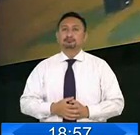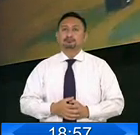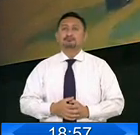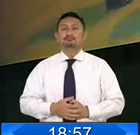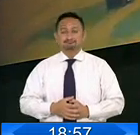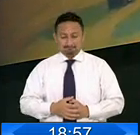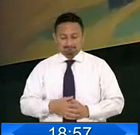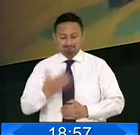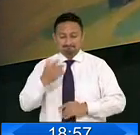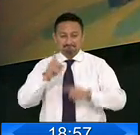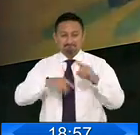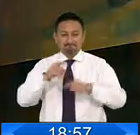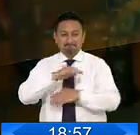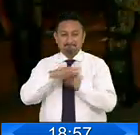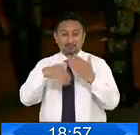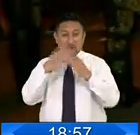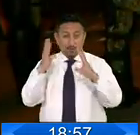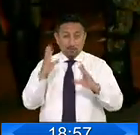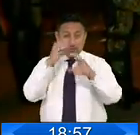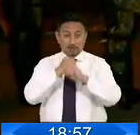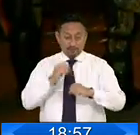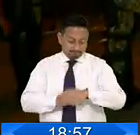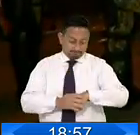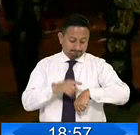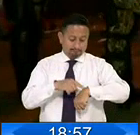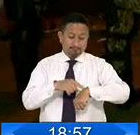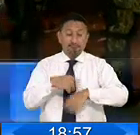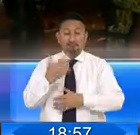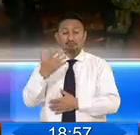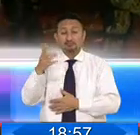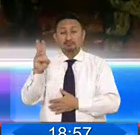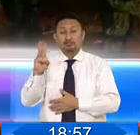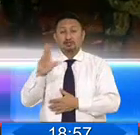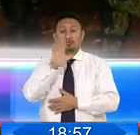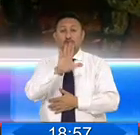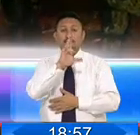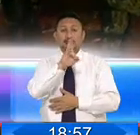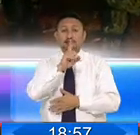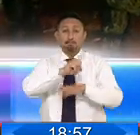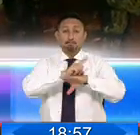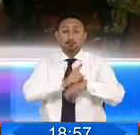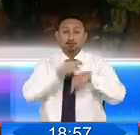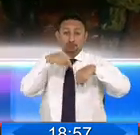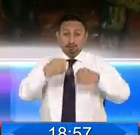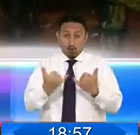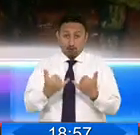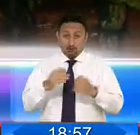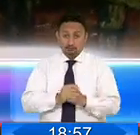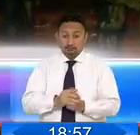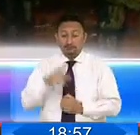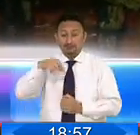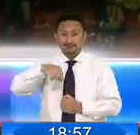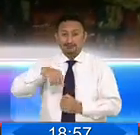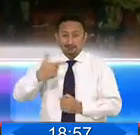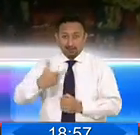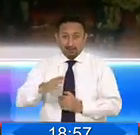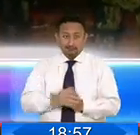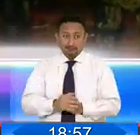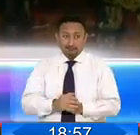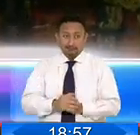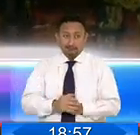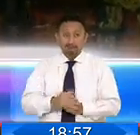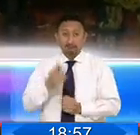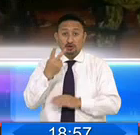María Fernanda, amigos televidentes, buenas noches. Siendo las 18 horas con 57 minutos, a esa hora se ha cerrado, hace